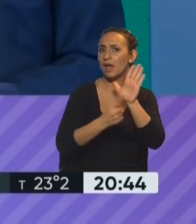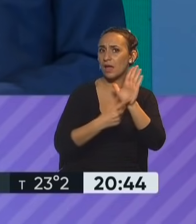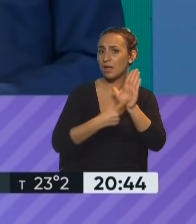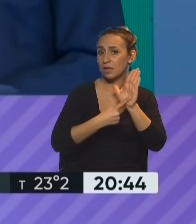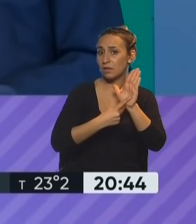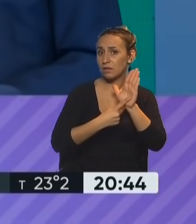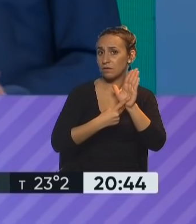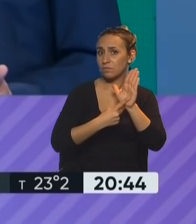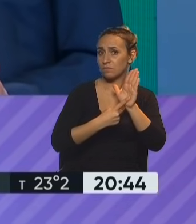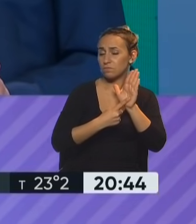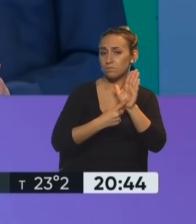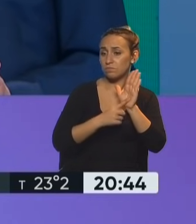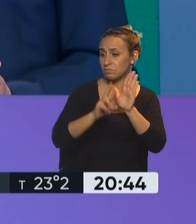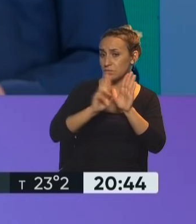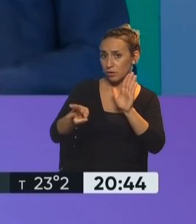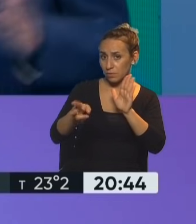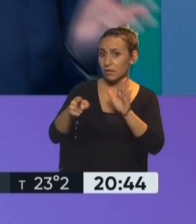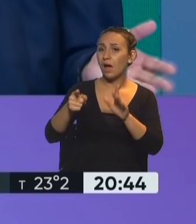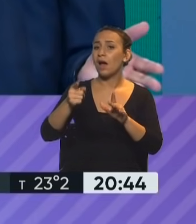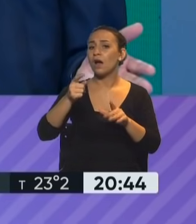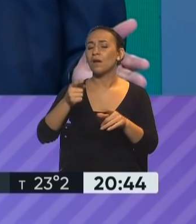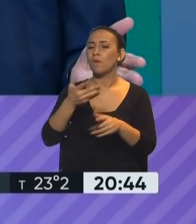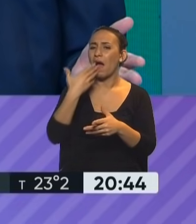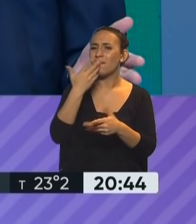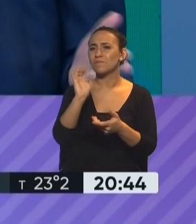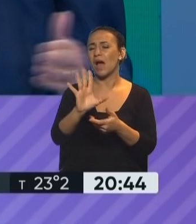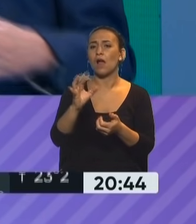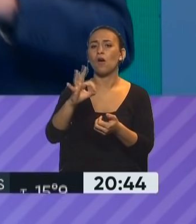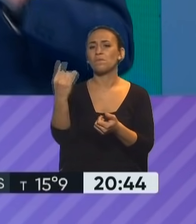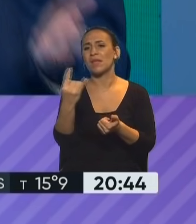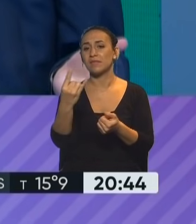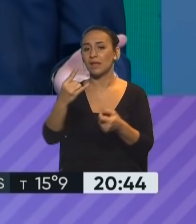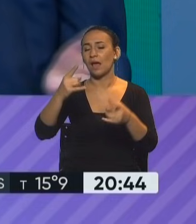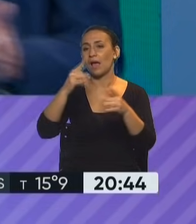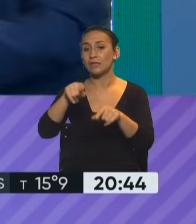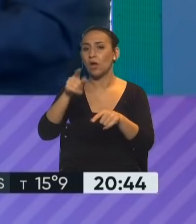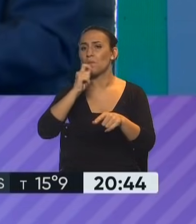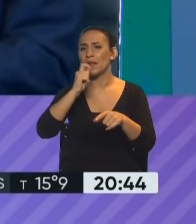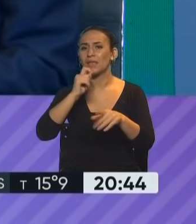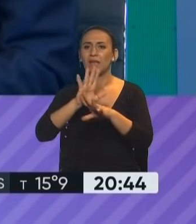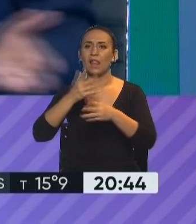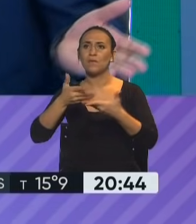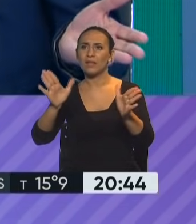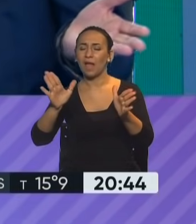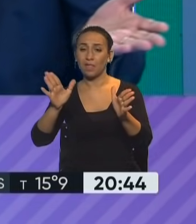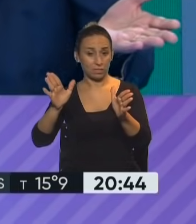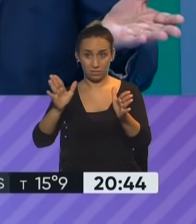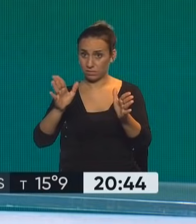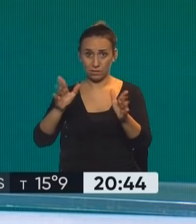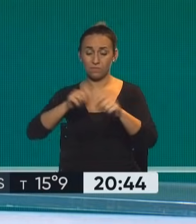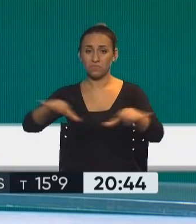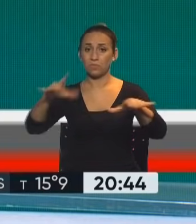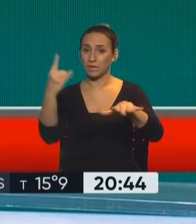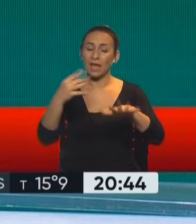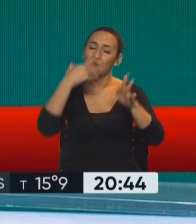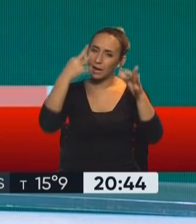que la injuria sea libertad de prensa. Si no decimos cualquier cosa, me parece que la palabra dice cualquier cosa, pero la libertad de prensa no. El problema de